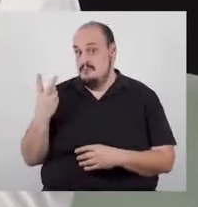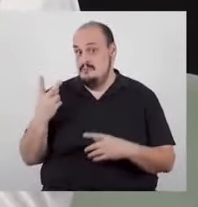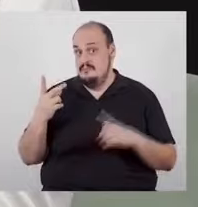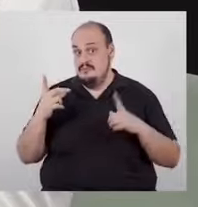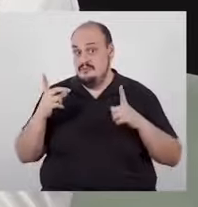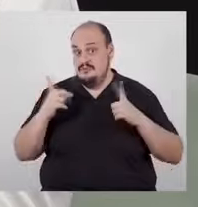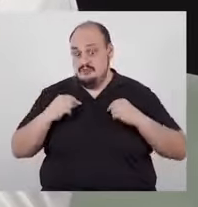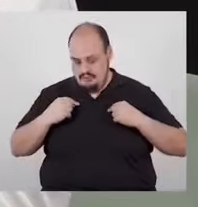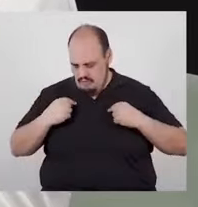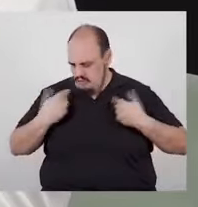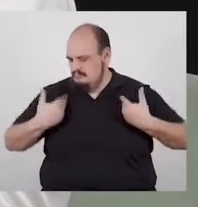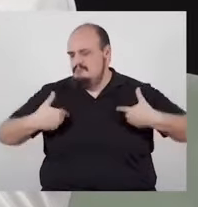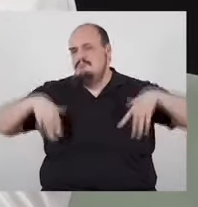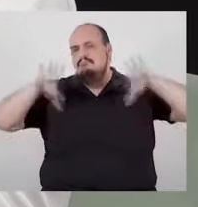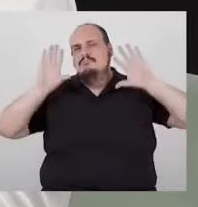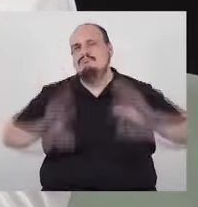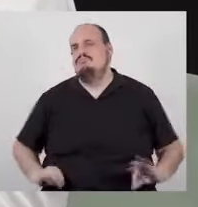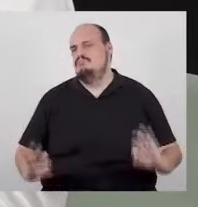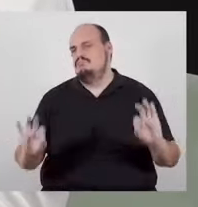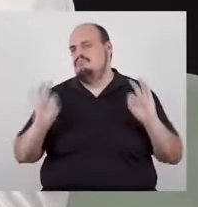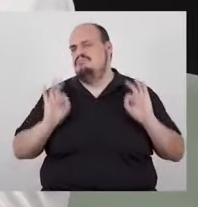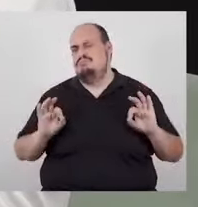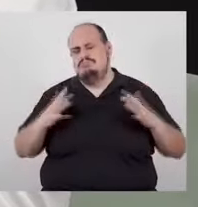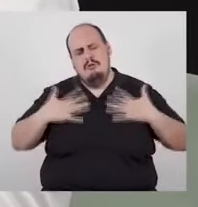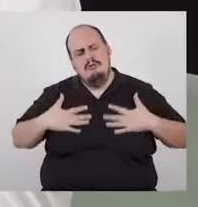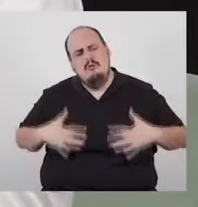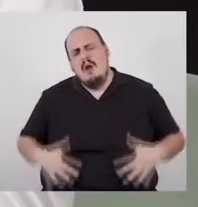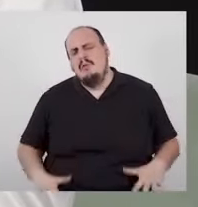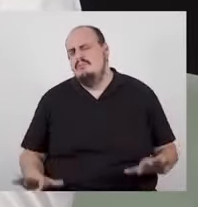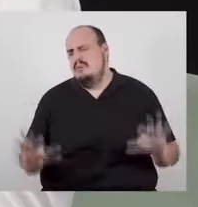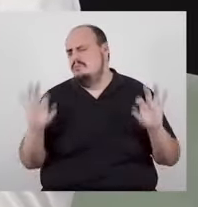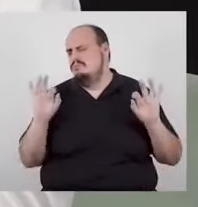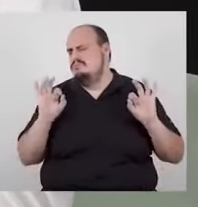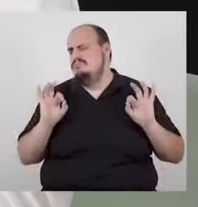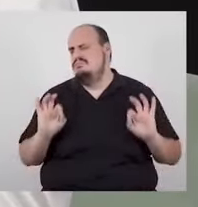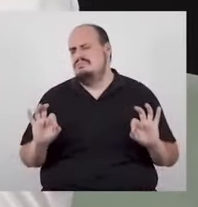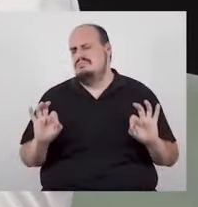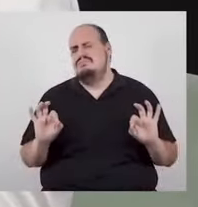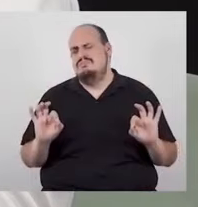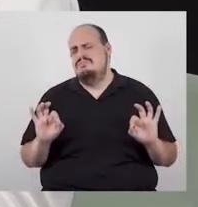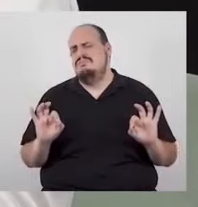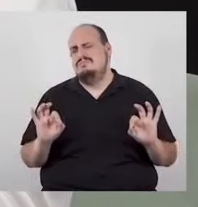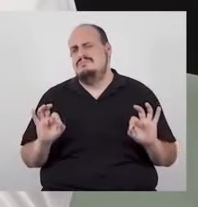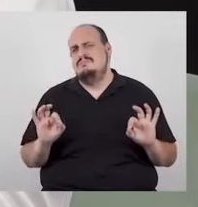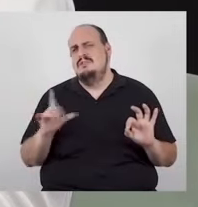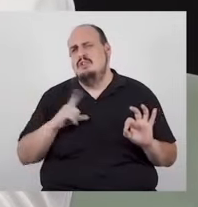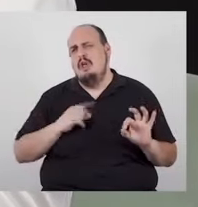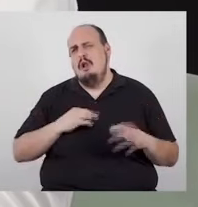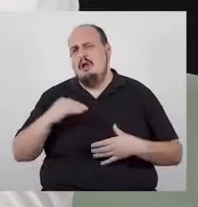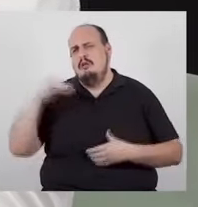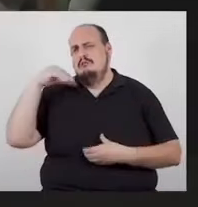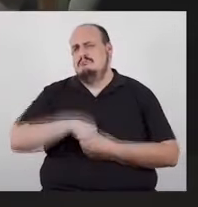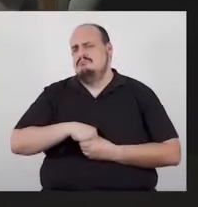es, Gastón. Yo creo que hasta el cuerpo, que hasta nuestro cuerpo, se aloja el dolor.